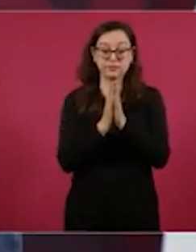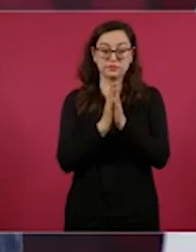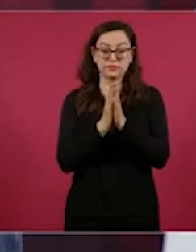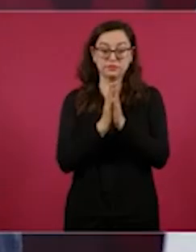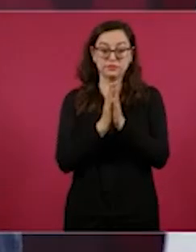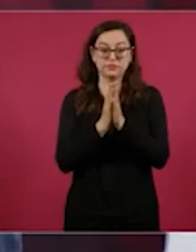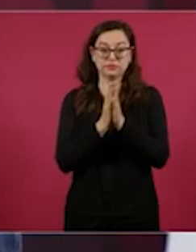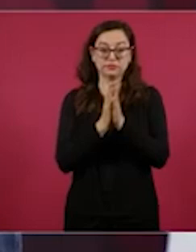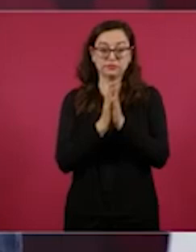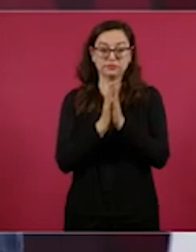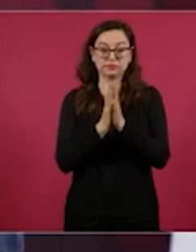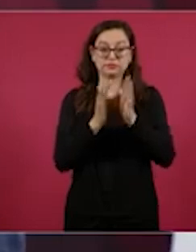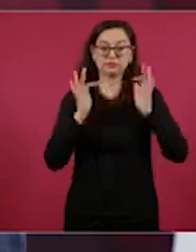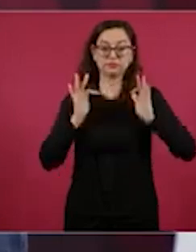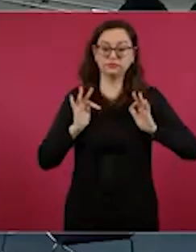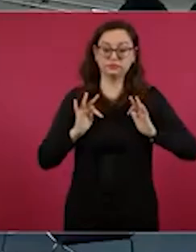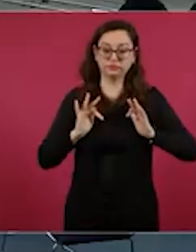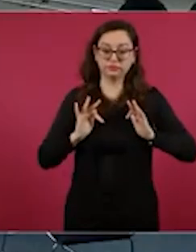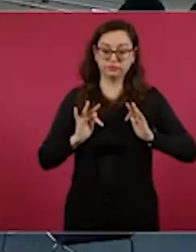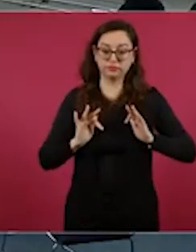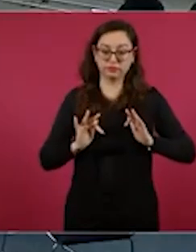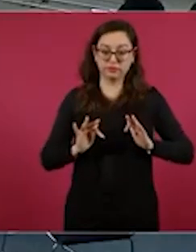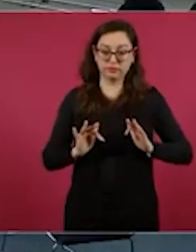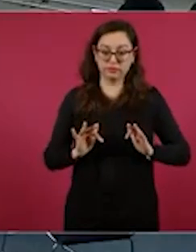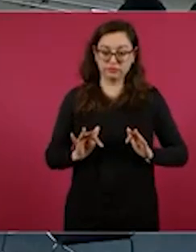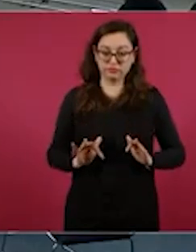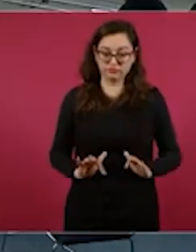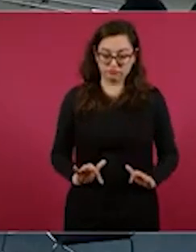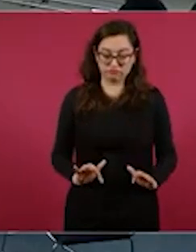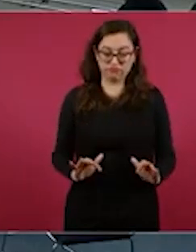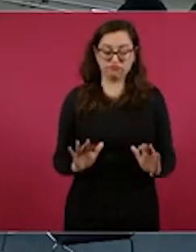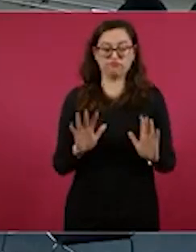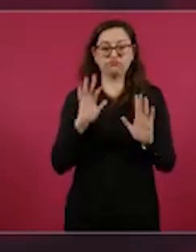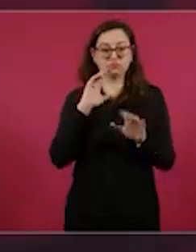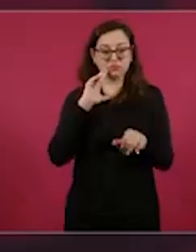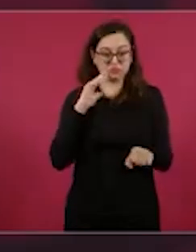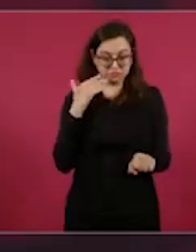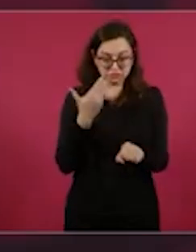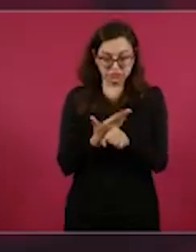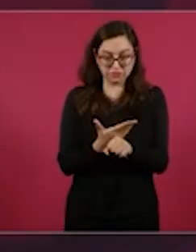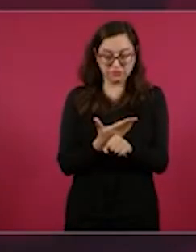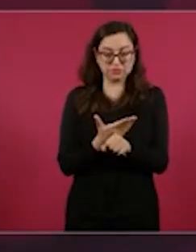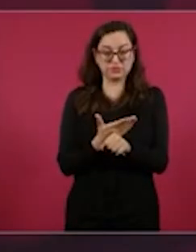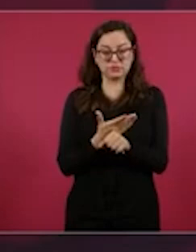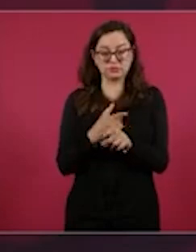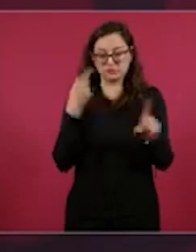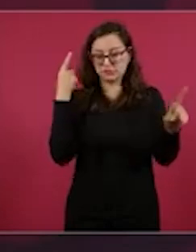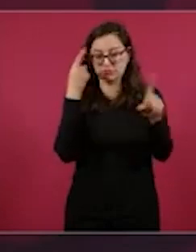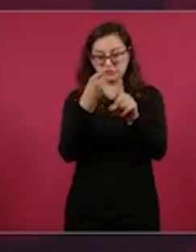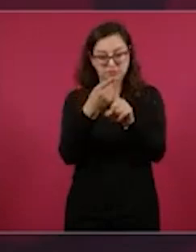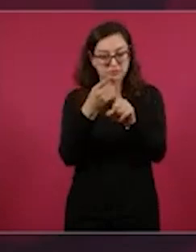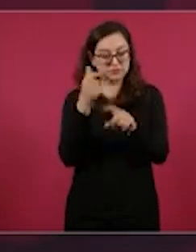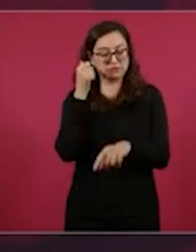nos comportemos con responsabilidad y que apostemos a la paz,